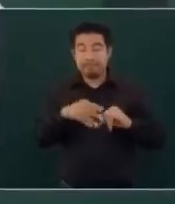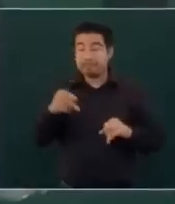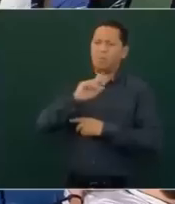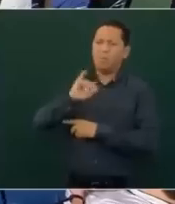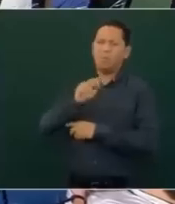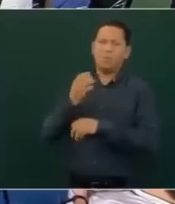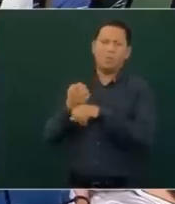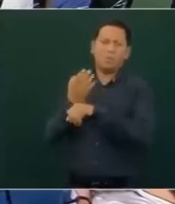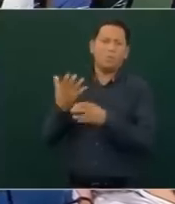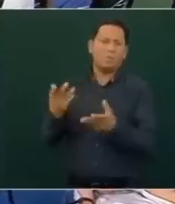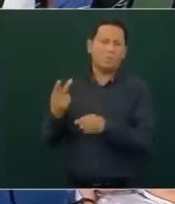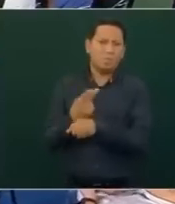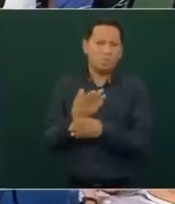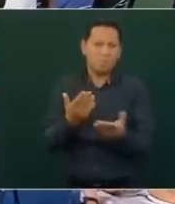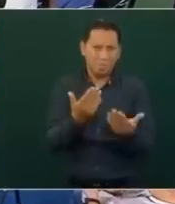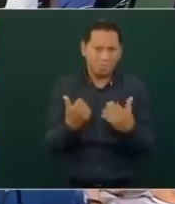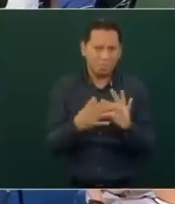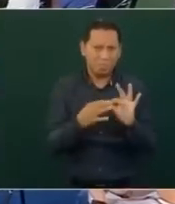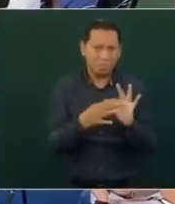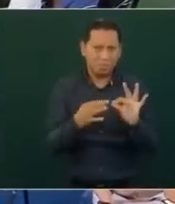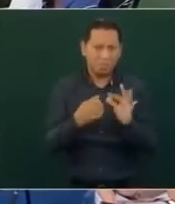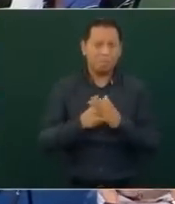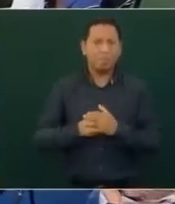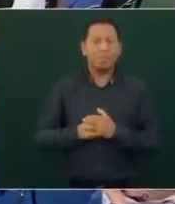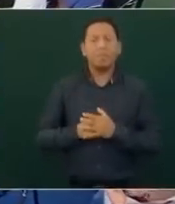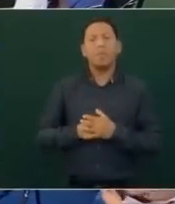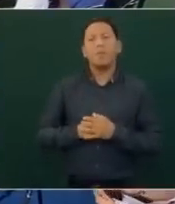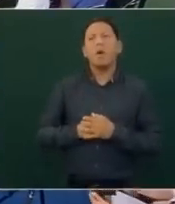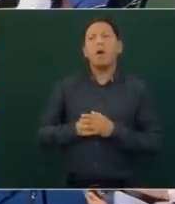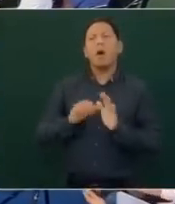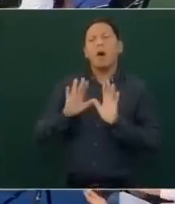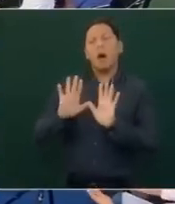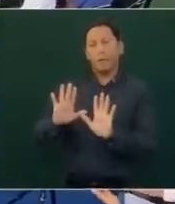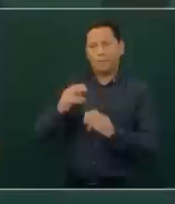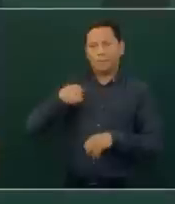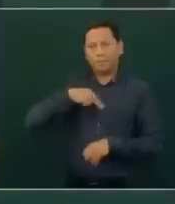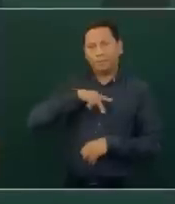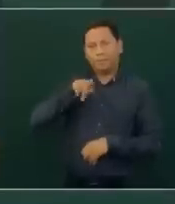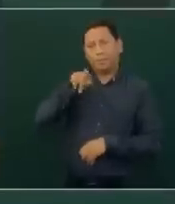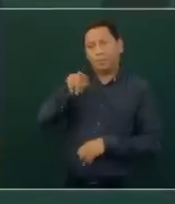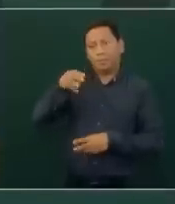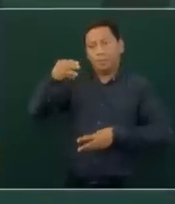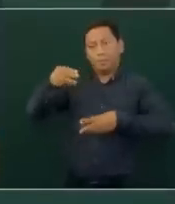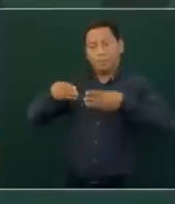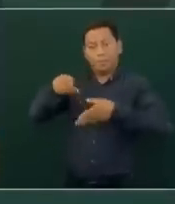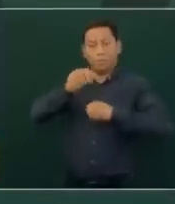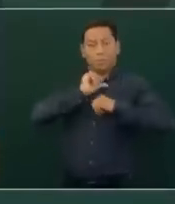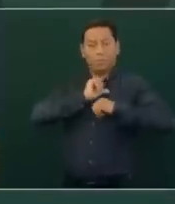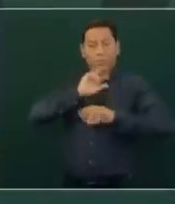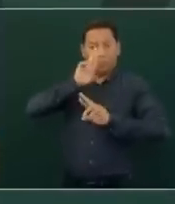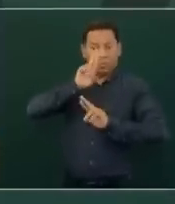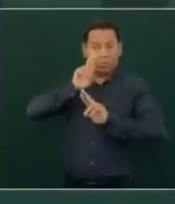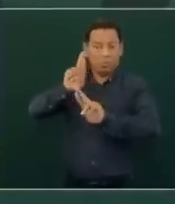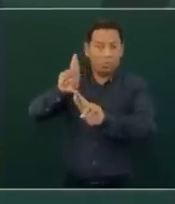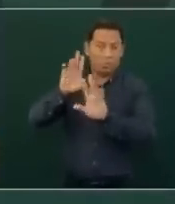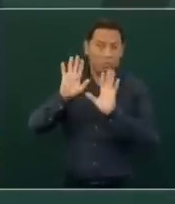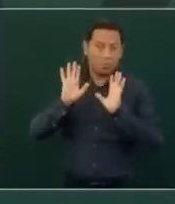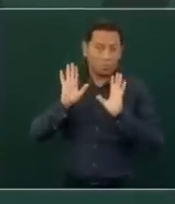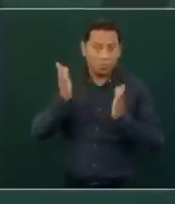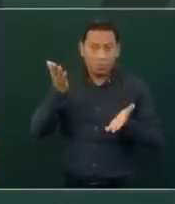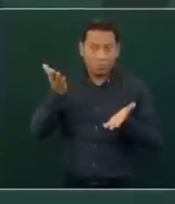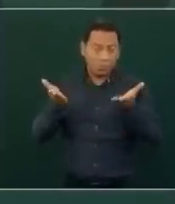confundiendo. Bueno, porque somos respetuosos de la división y del equilibrio